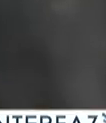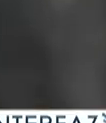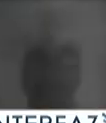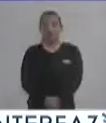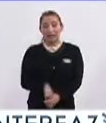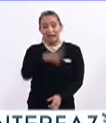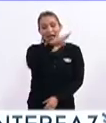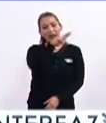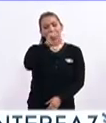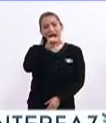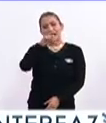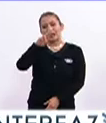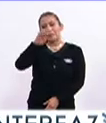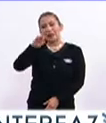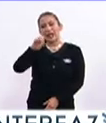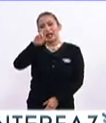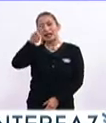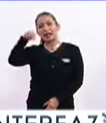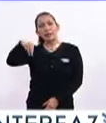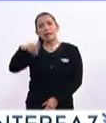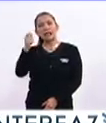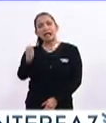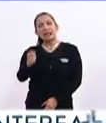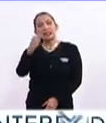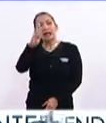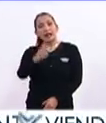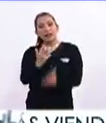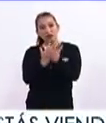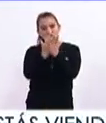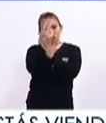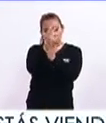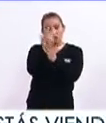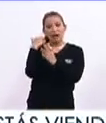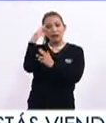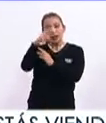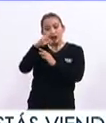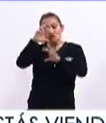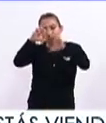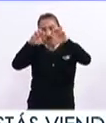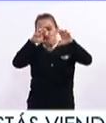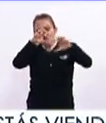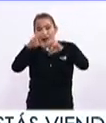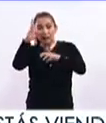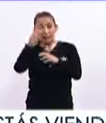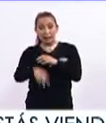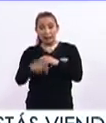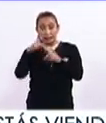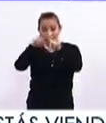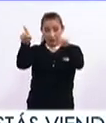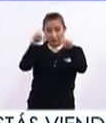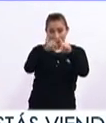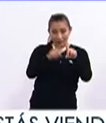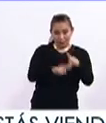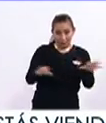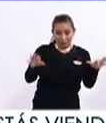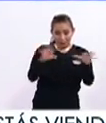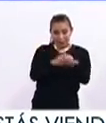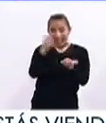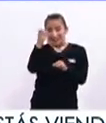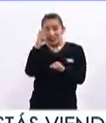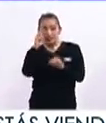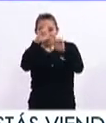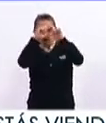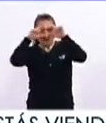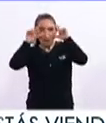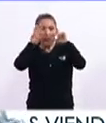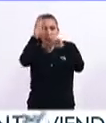La RA, RB y RM, realidad aumentada, realidad virtual y realidad mixta. Con estas realidades